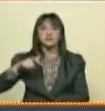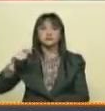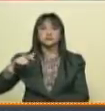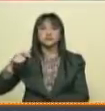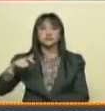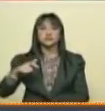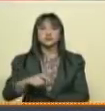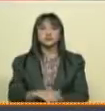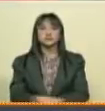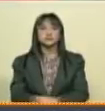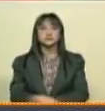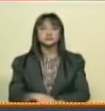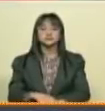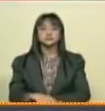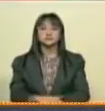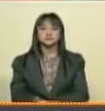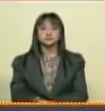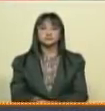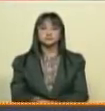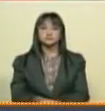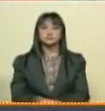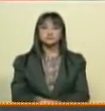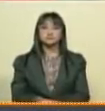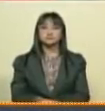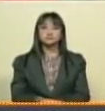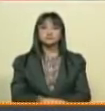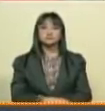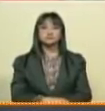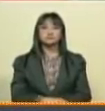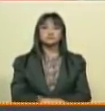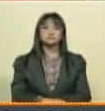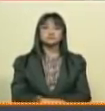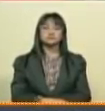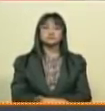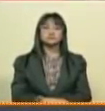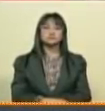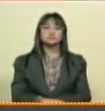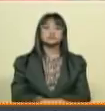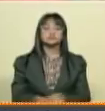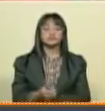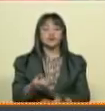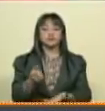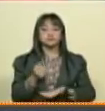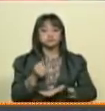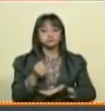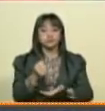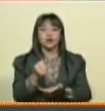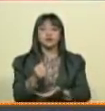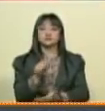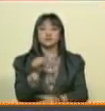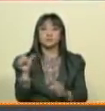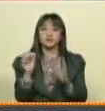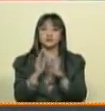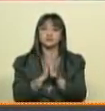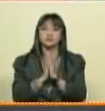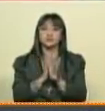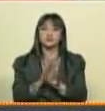de venezolanos y venezolanas, Dante, que van a recibir el bono de Semana